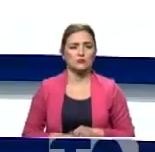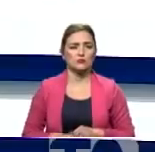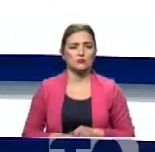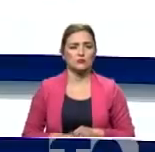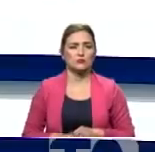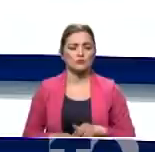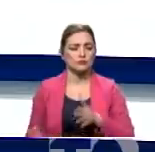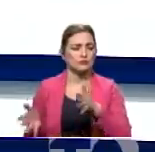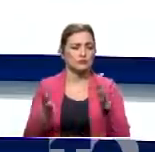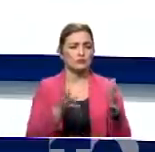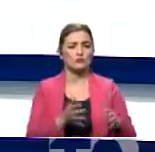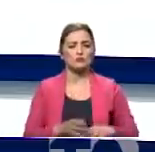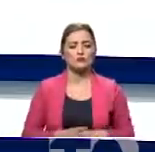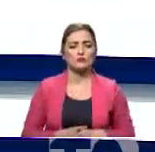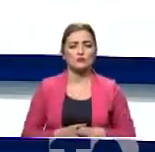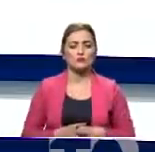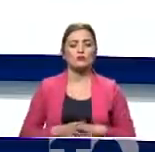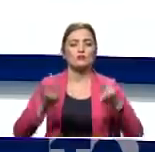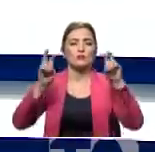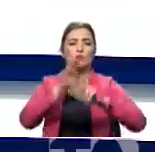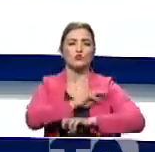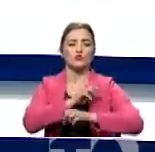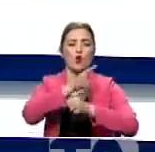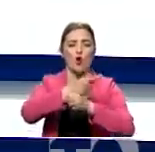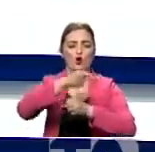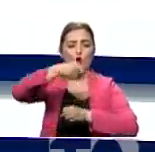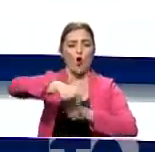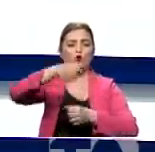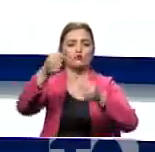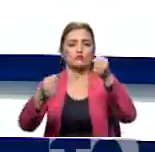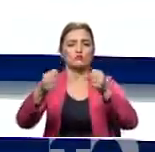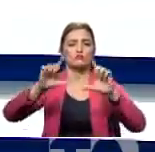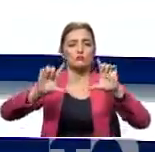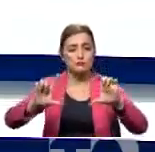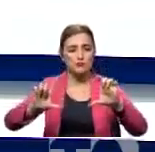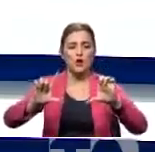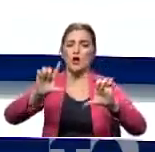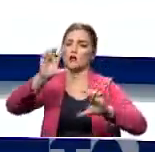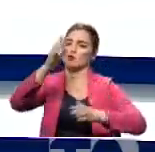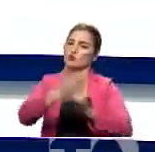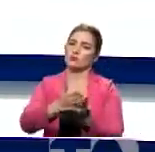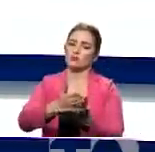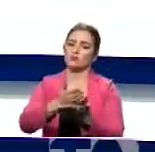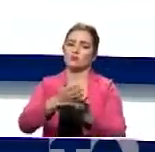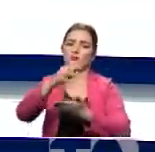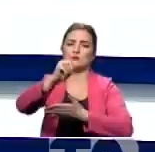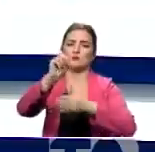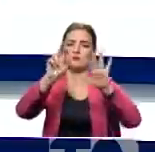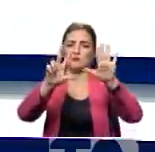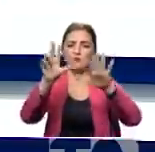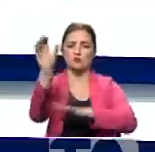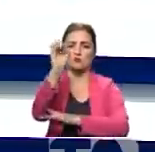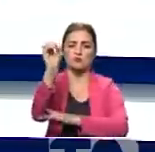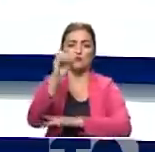Y también la medida vehicular Hoy No Circula también continúa suspendida para este martes 8 de octubre. La medida está